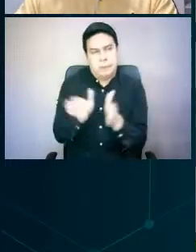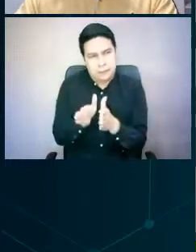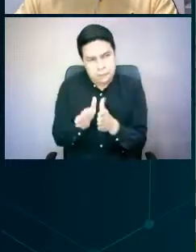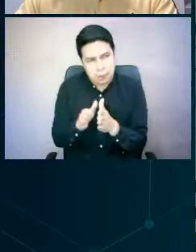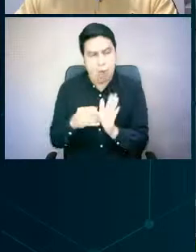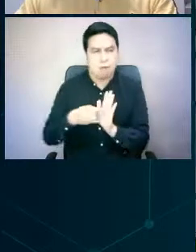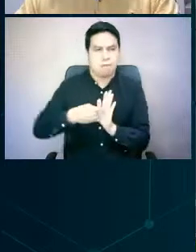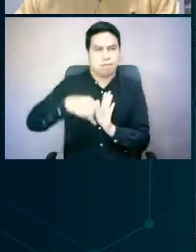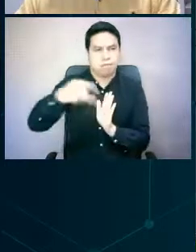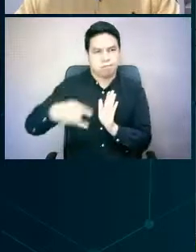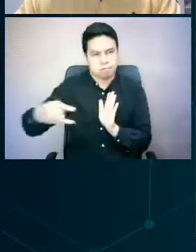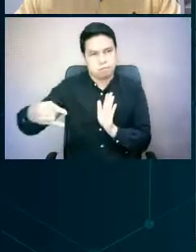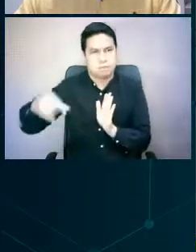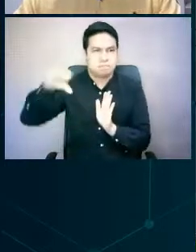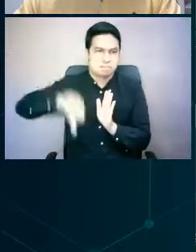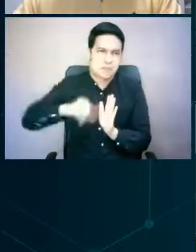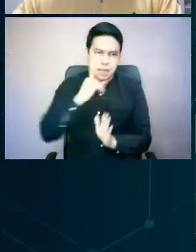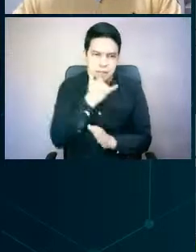la señal.